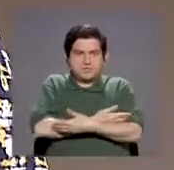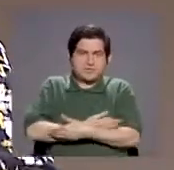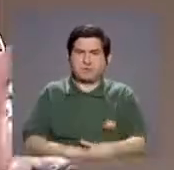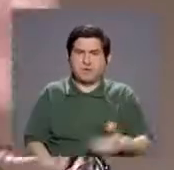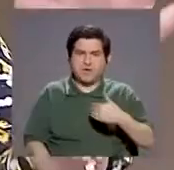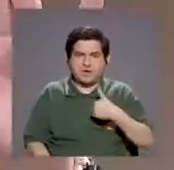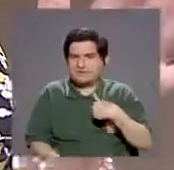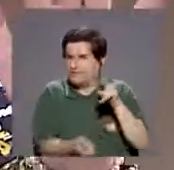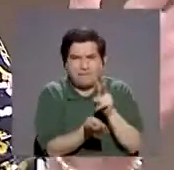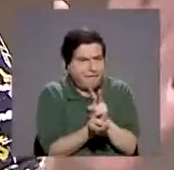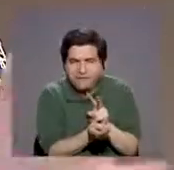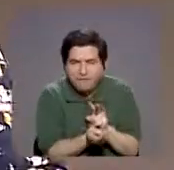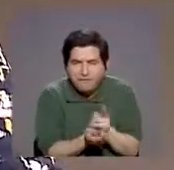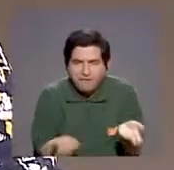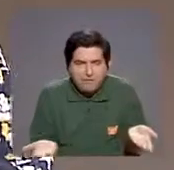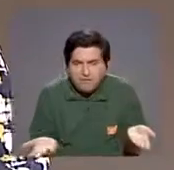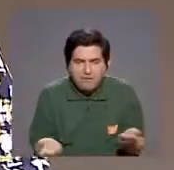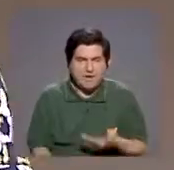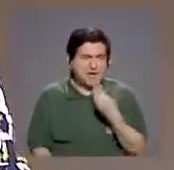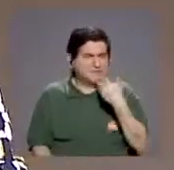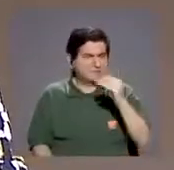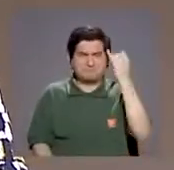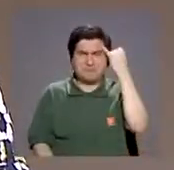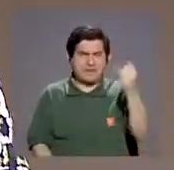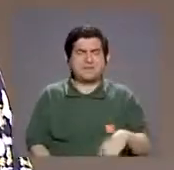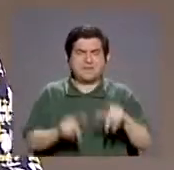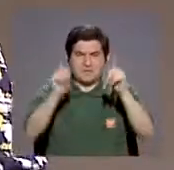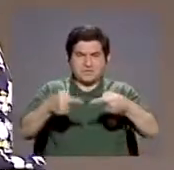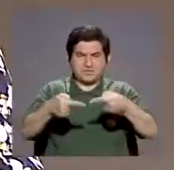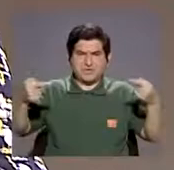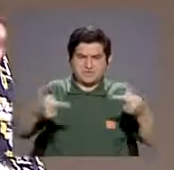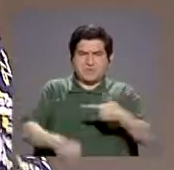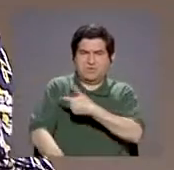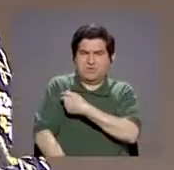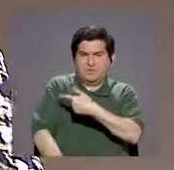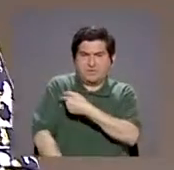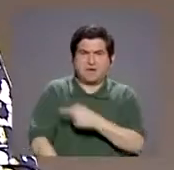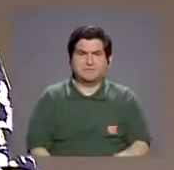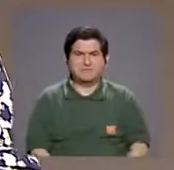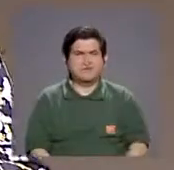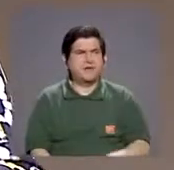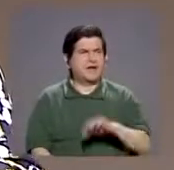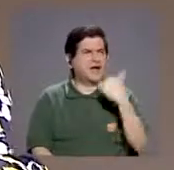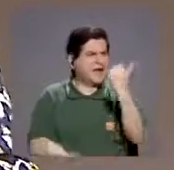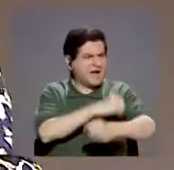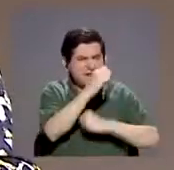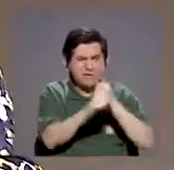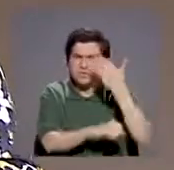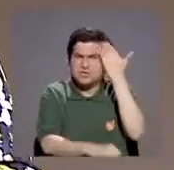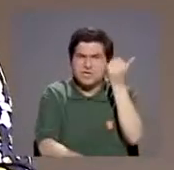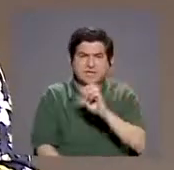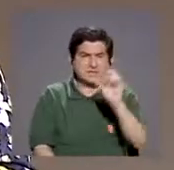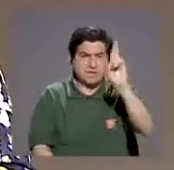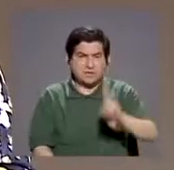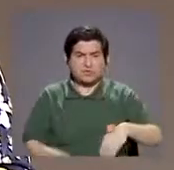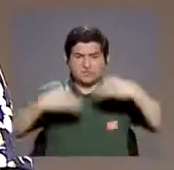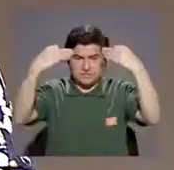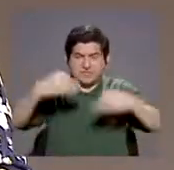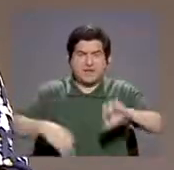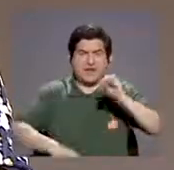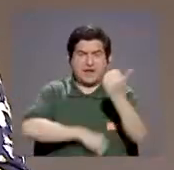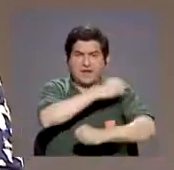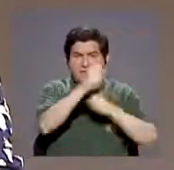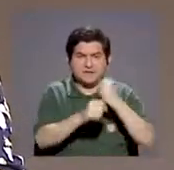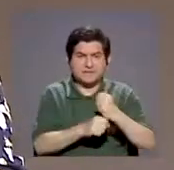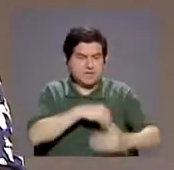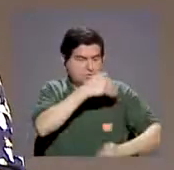digamos que eso es un argumento muy malo que tienen los antigua cunas porque a los 10 años bueno aquí en costa rica se decidió de 10 años porque